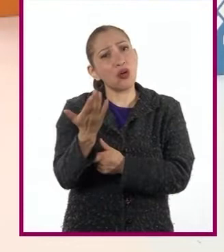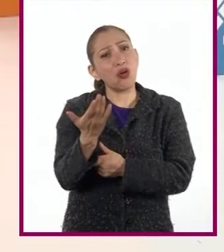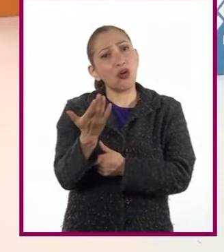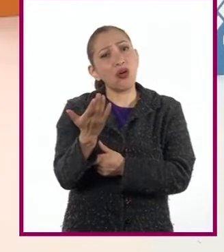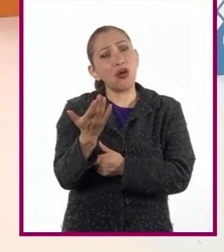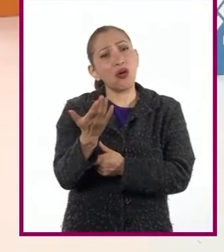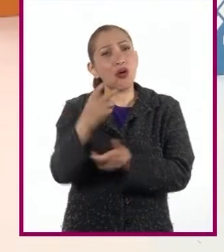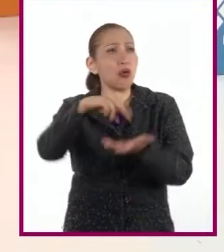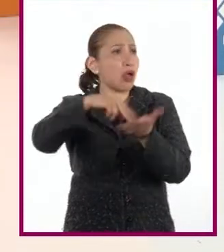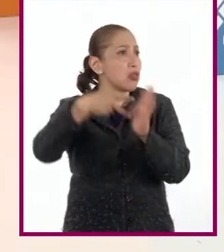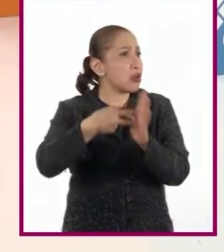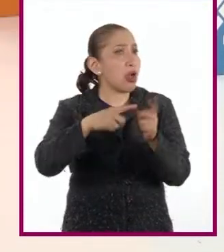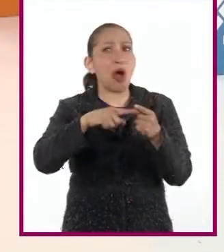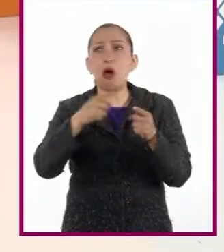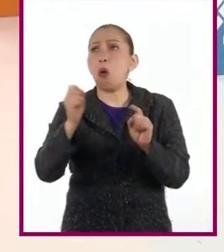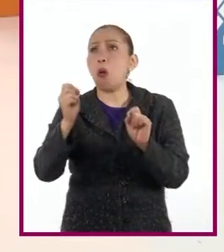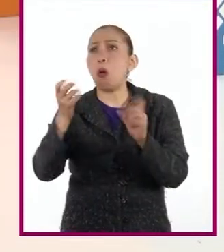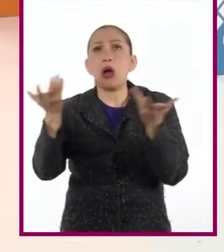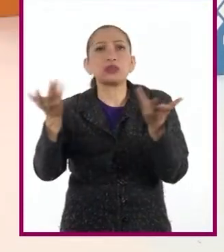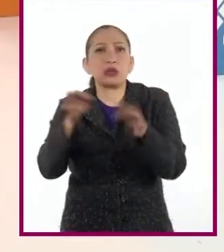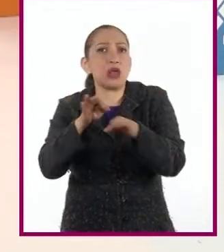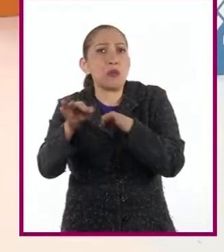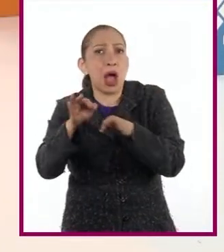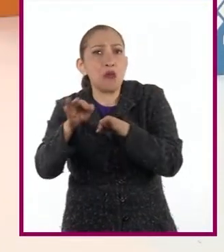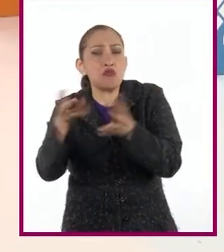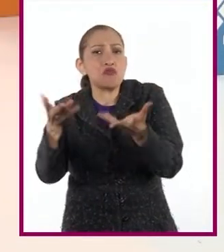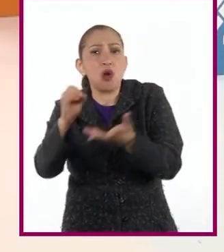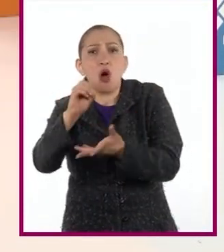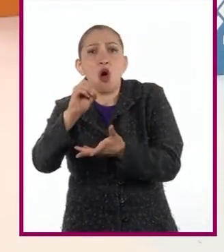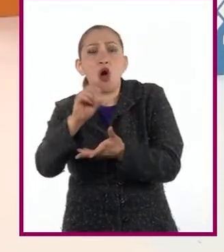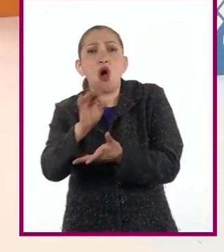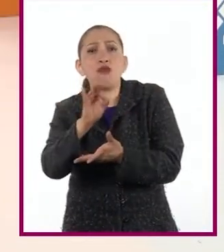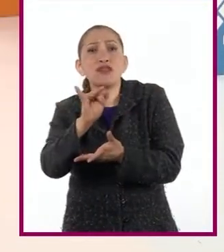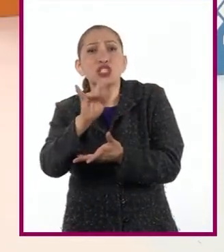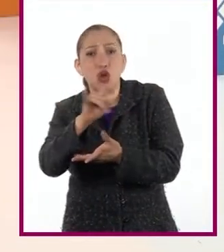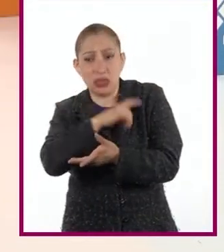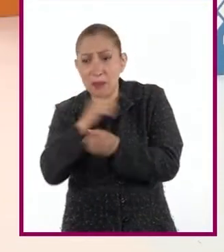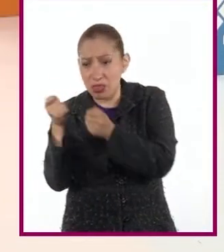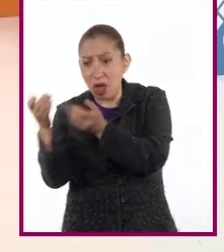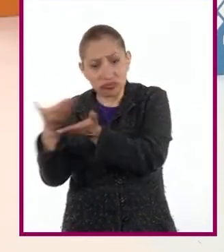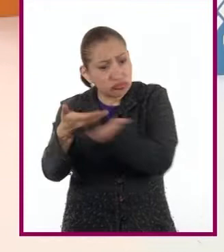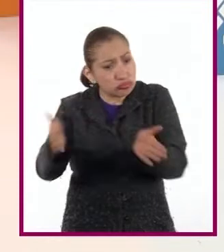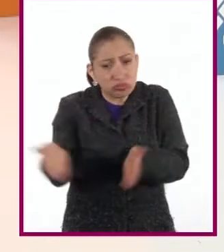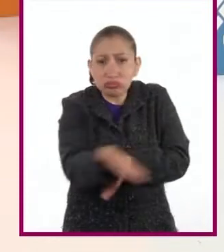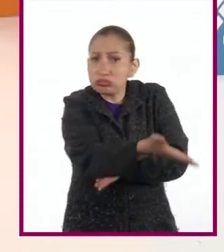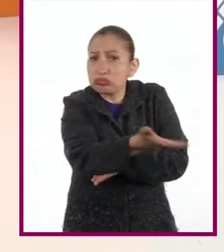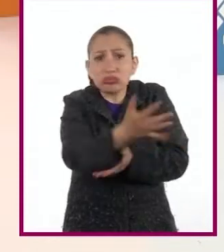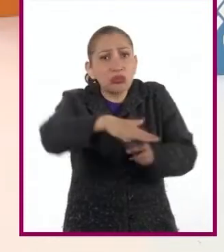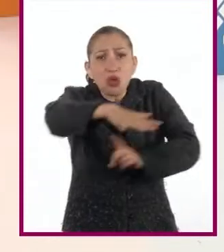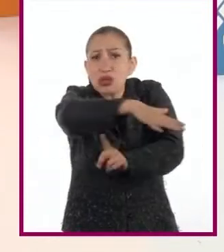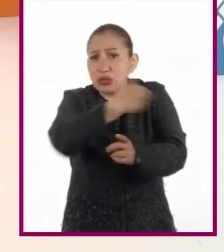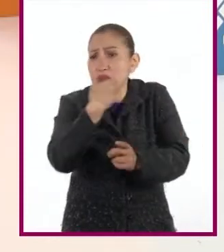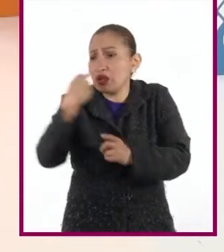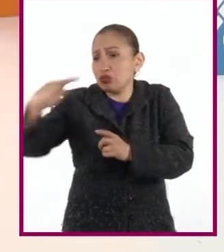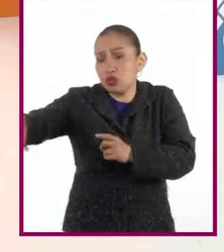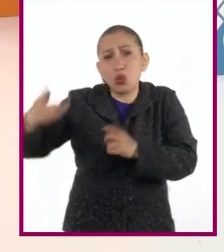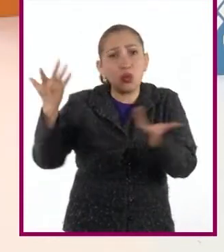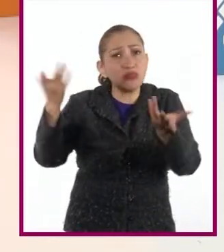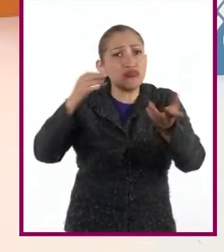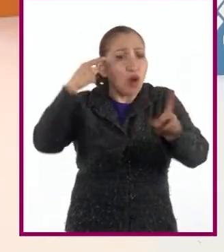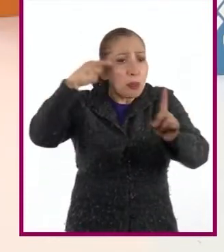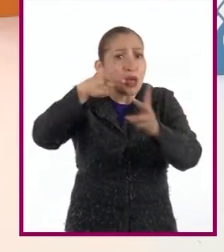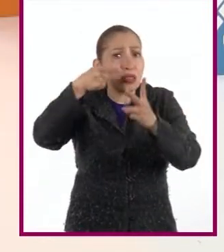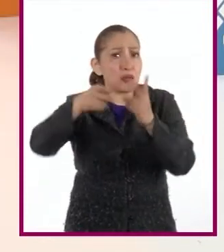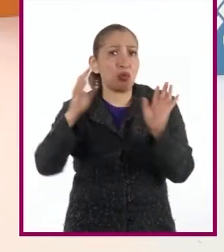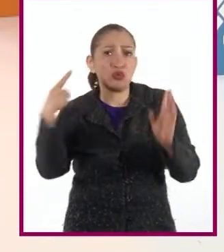ser una ingeniería o dedicarse a un oficio, debe tener las oportunidades y condiciones para lograr ambos